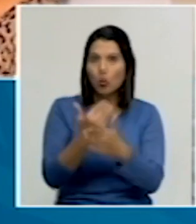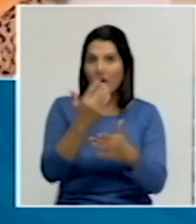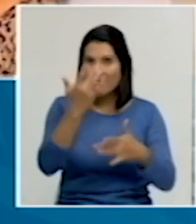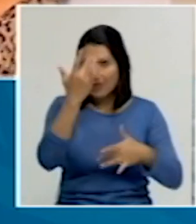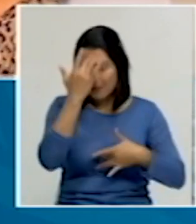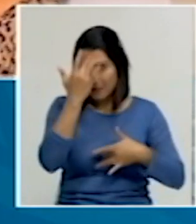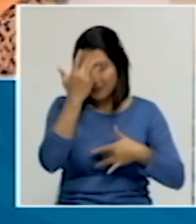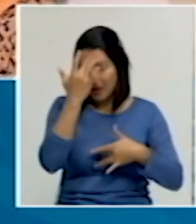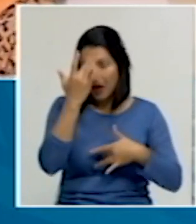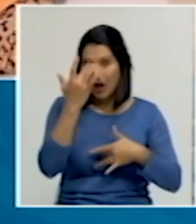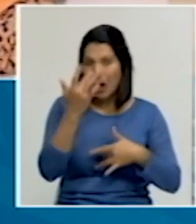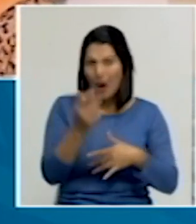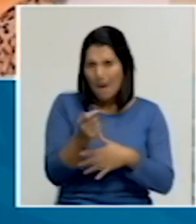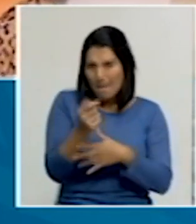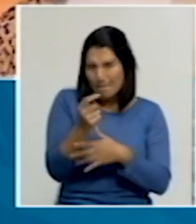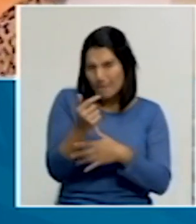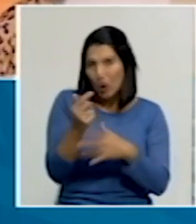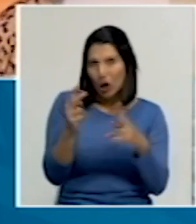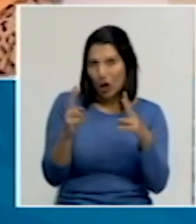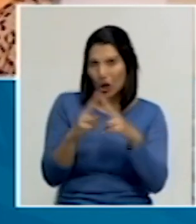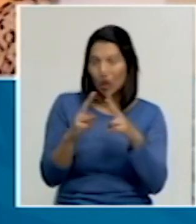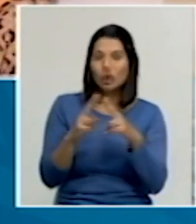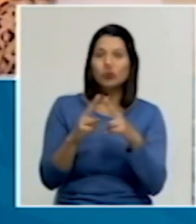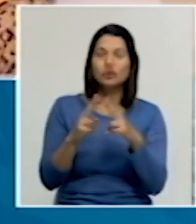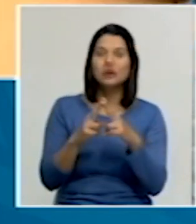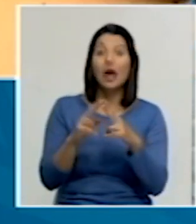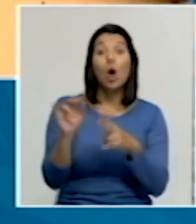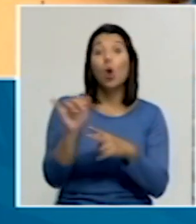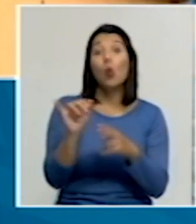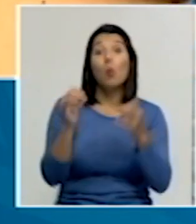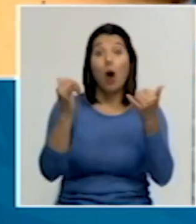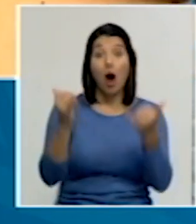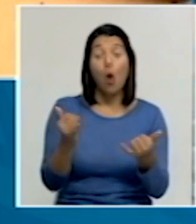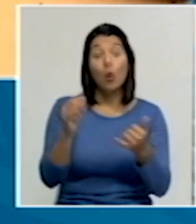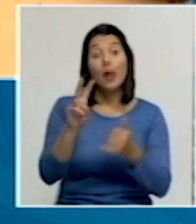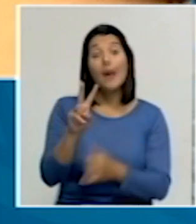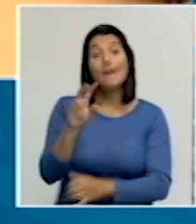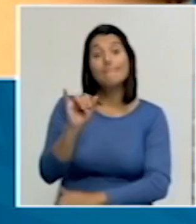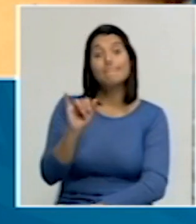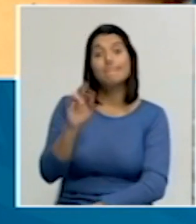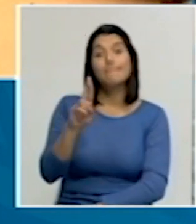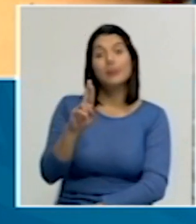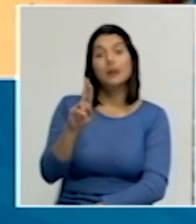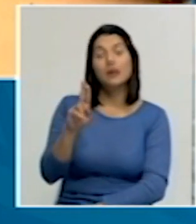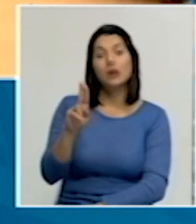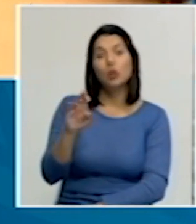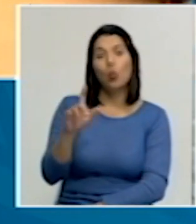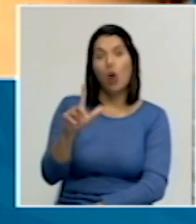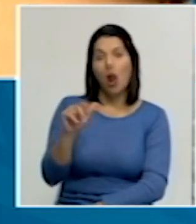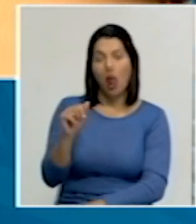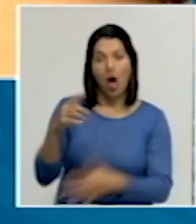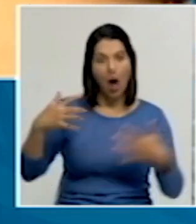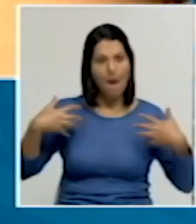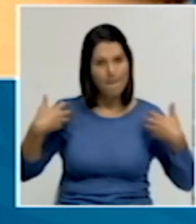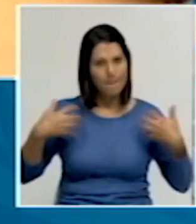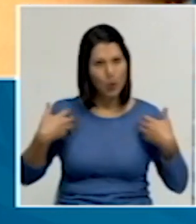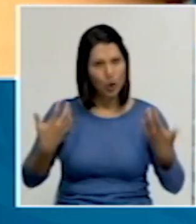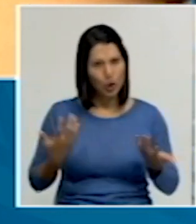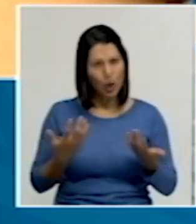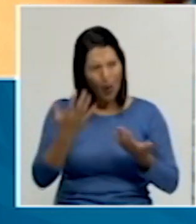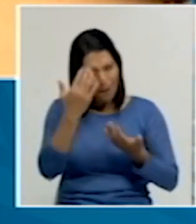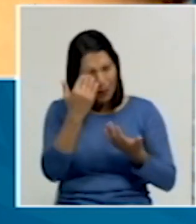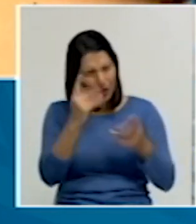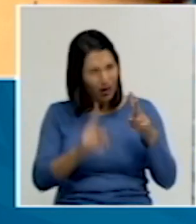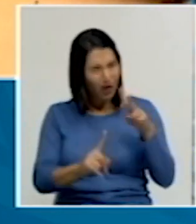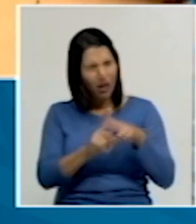o de enfermedades muy poco conocidas, como ahora la viruela del mono. ¿Por qué surgen estas